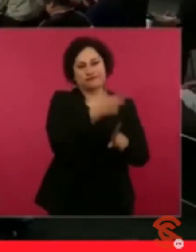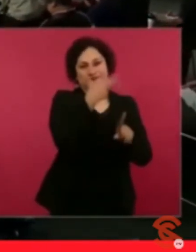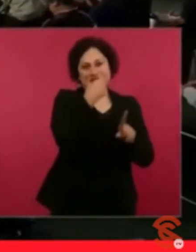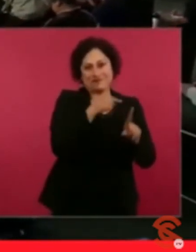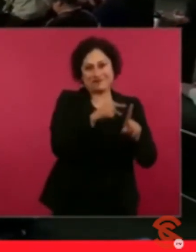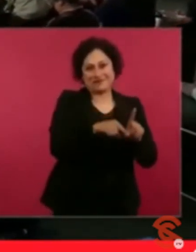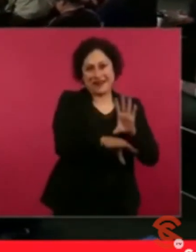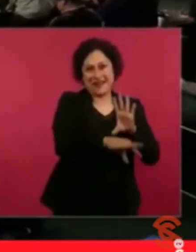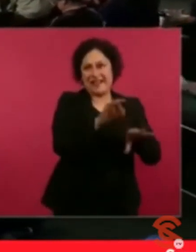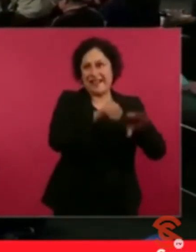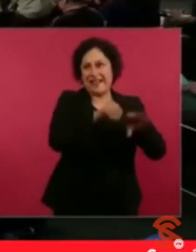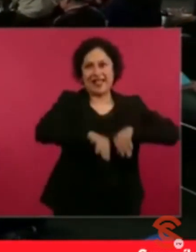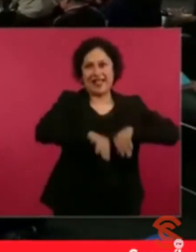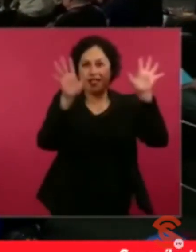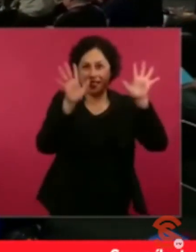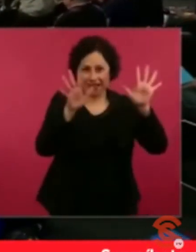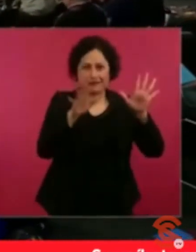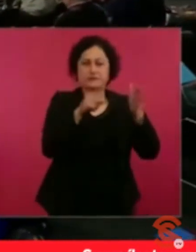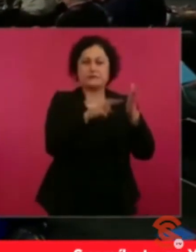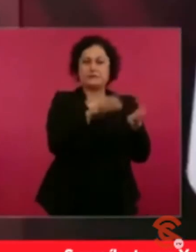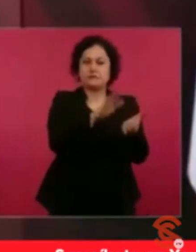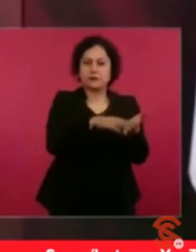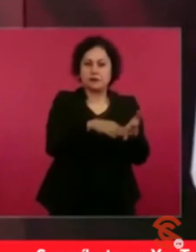por lo que está preso